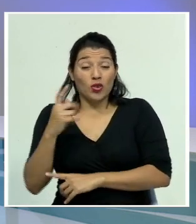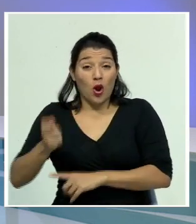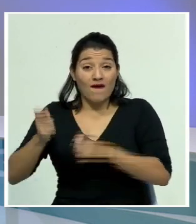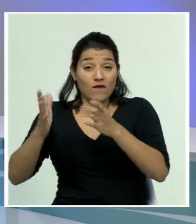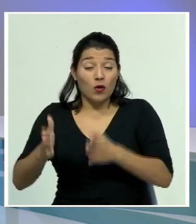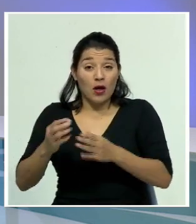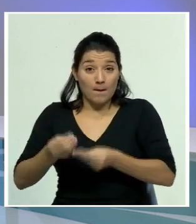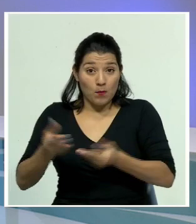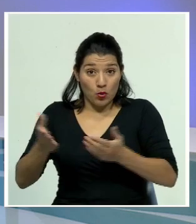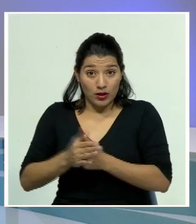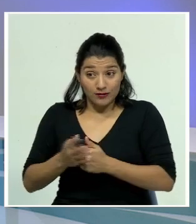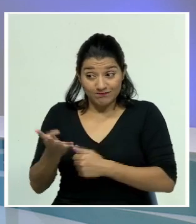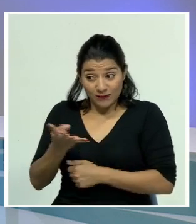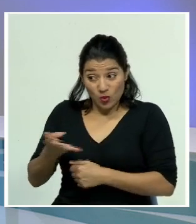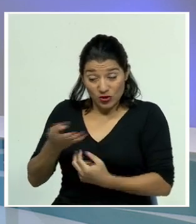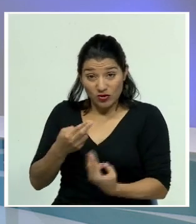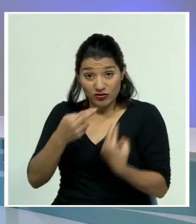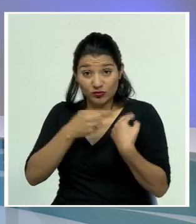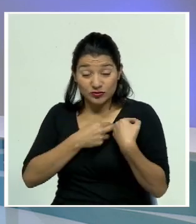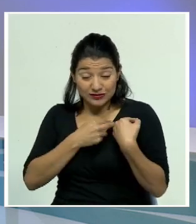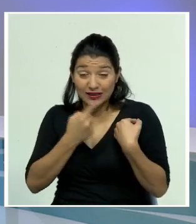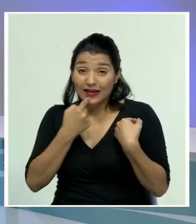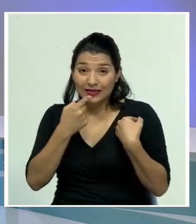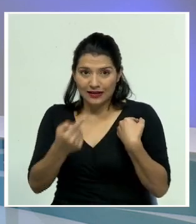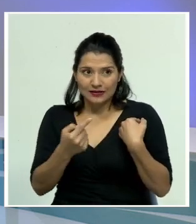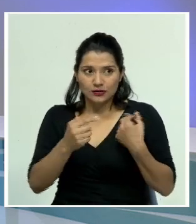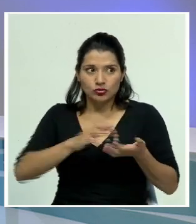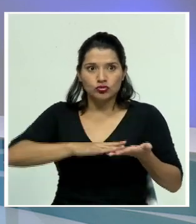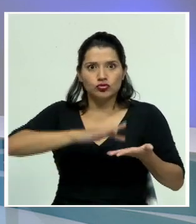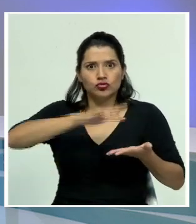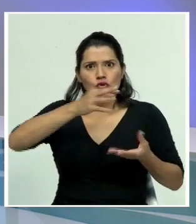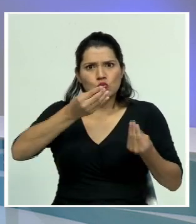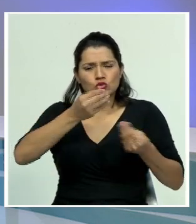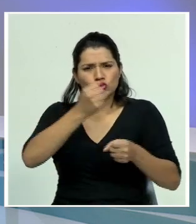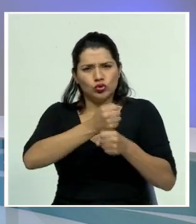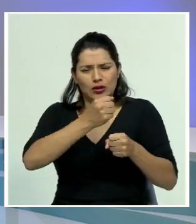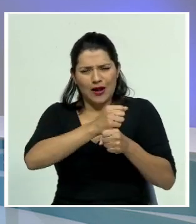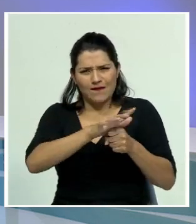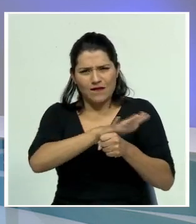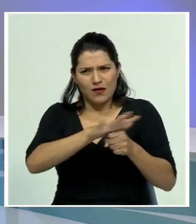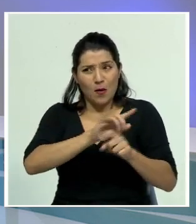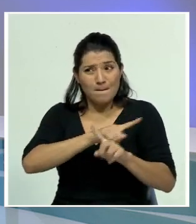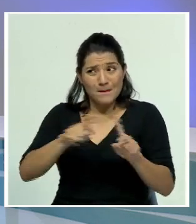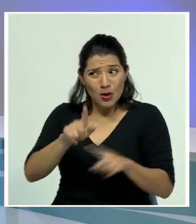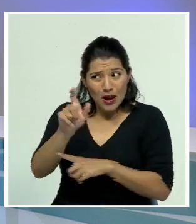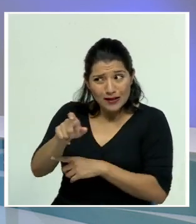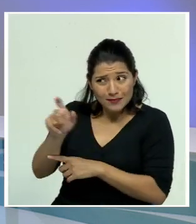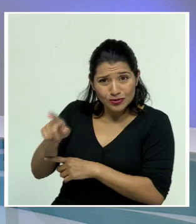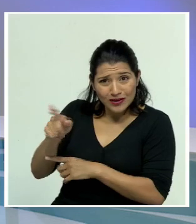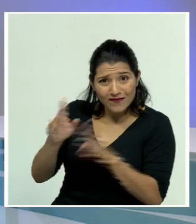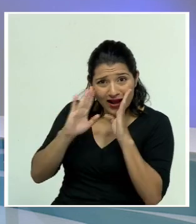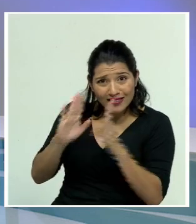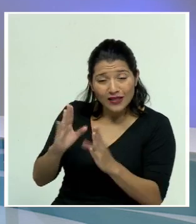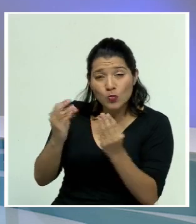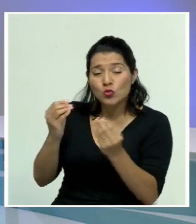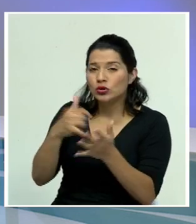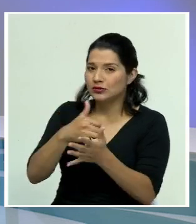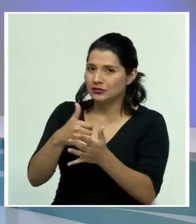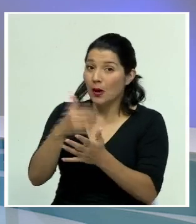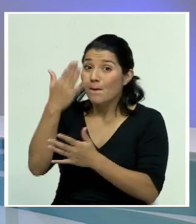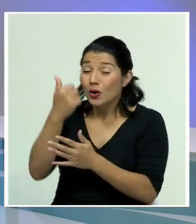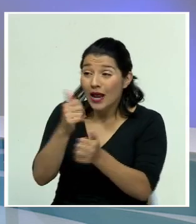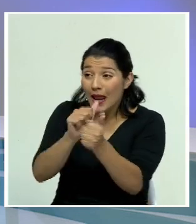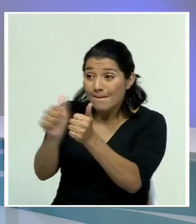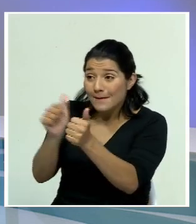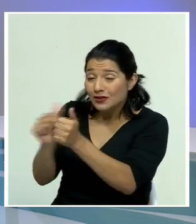encargadas de esta oficina recalcan que aunado a la cantidad de trabajo, la población que atienden es sumamente vulnerable, ya que en su